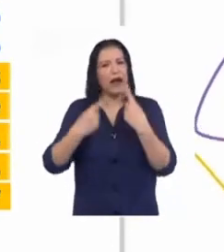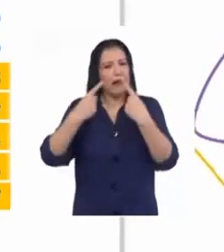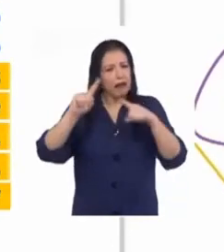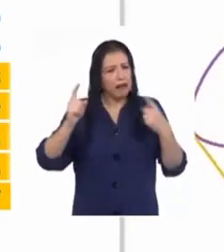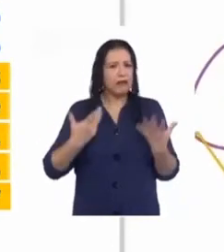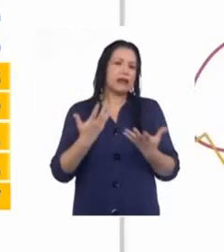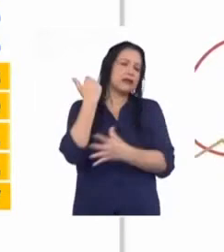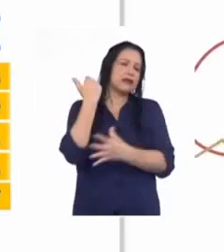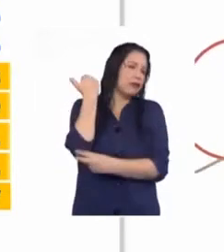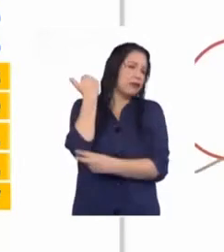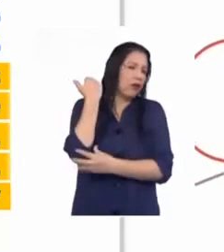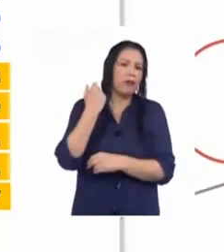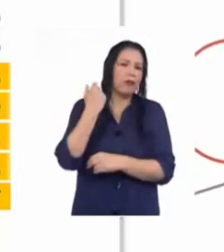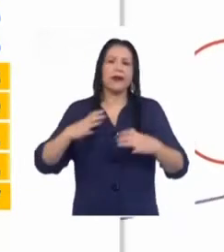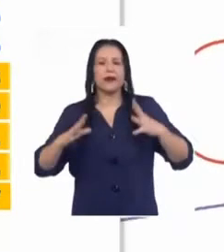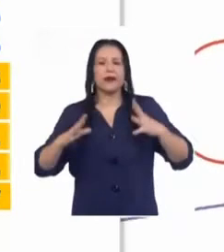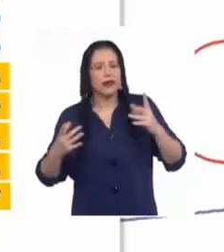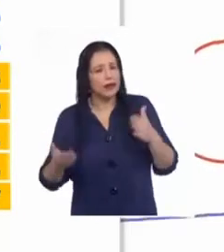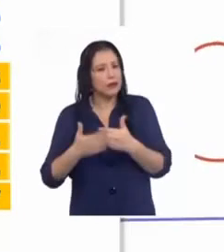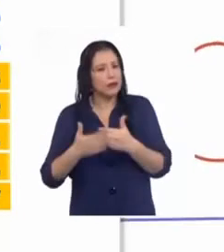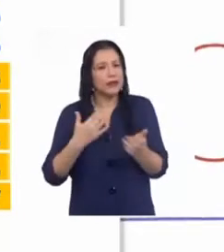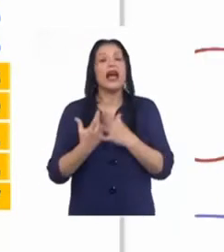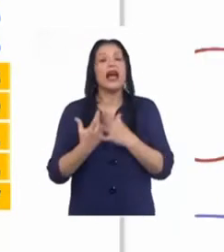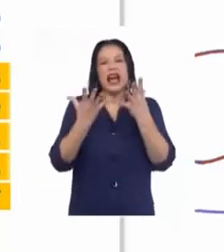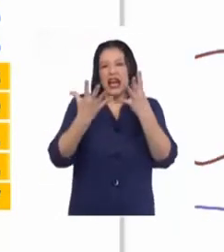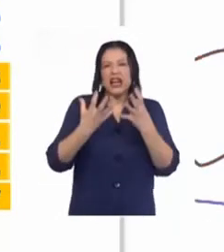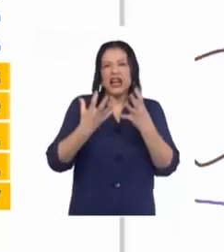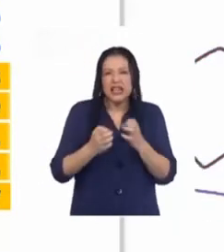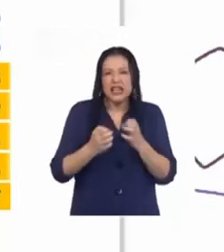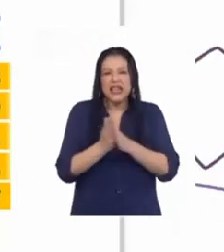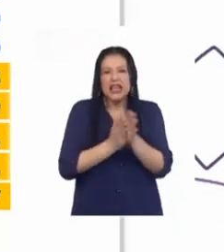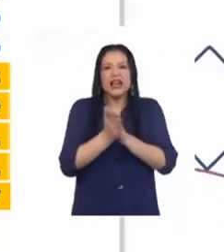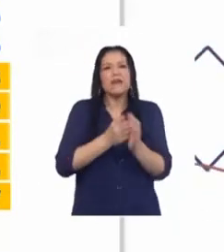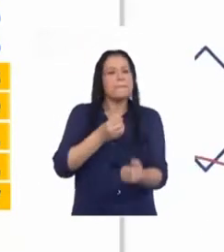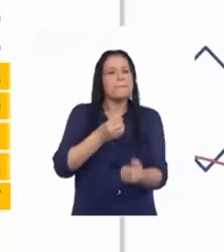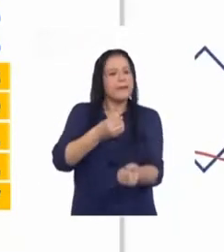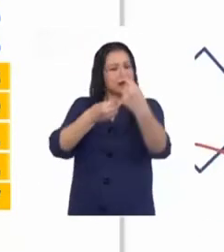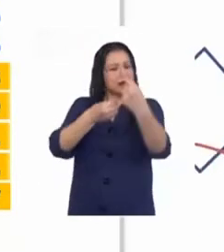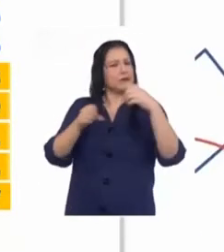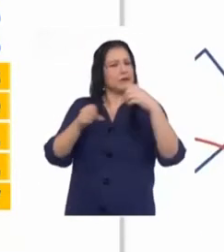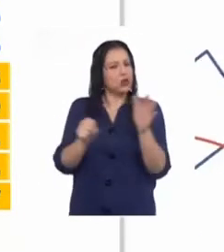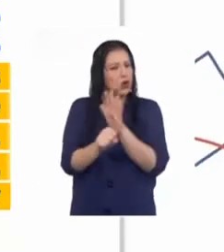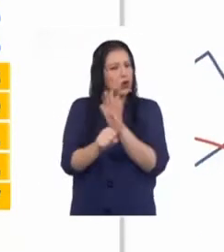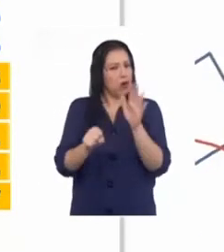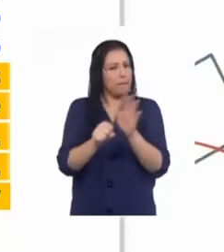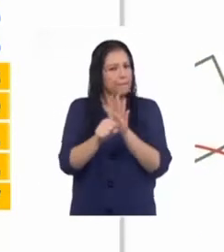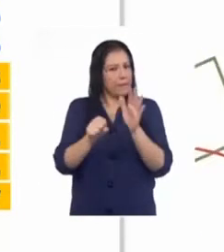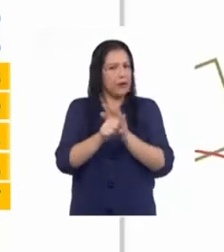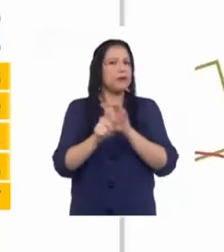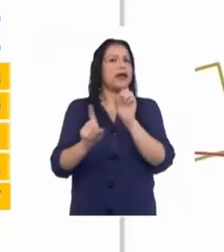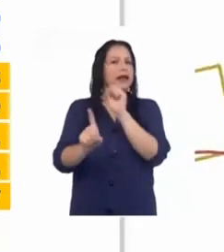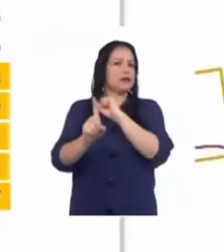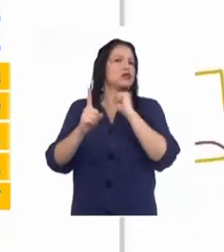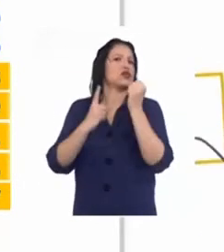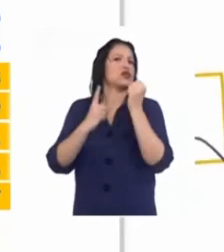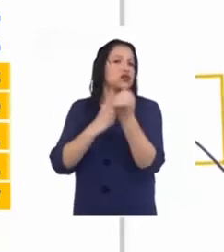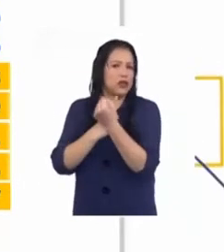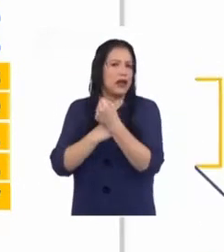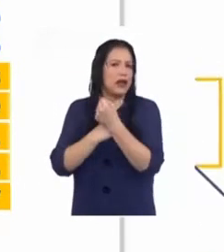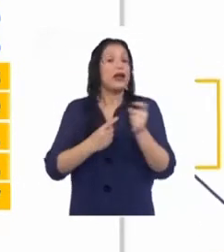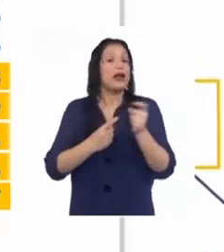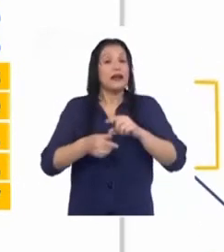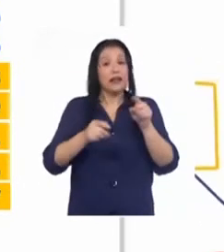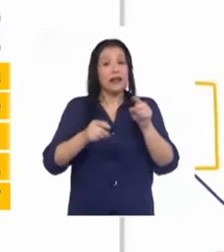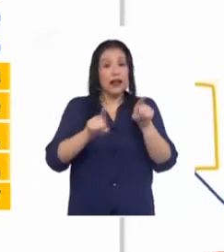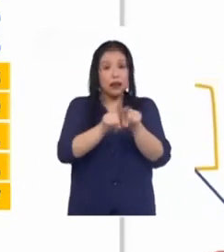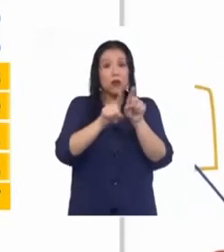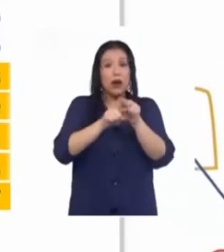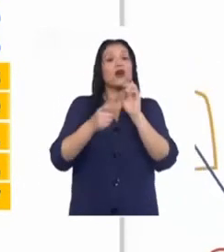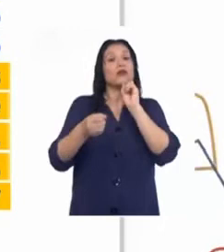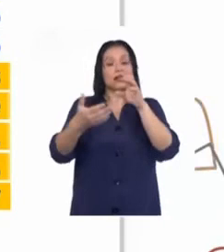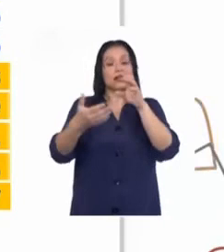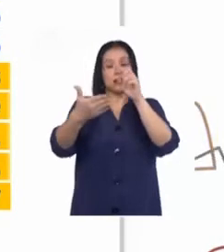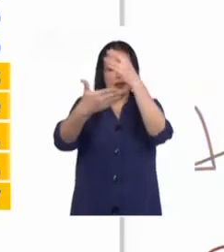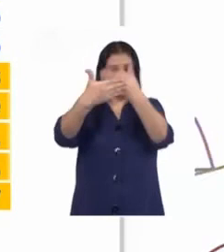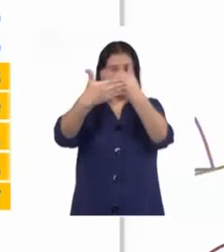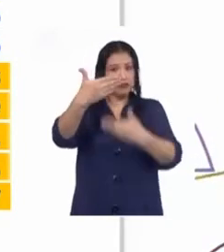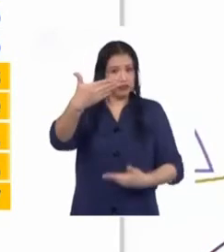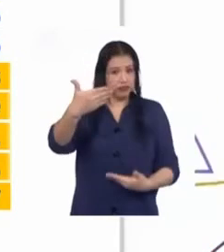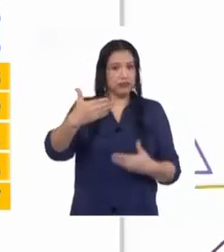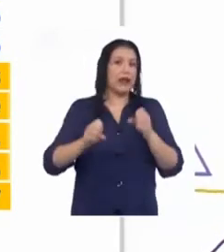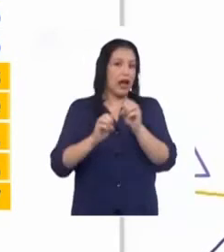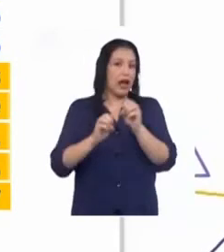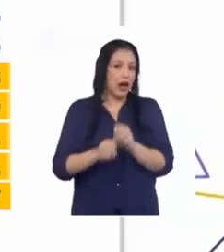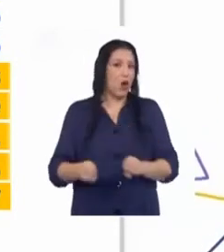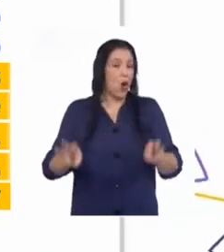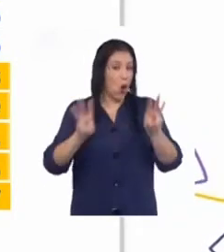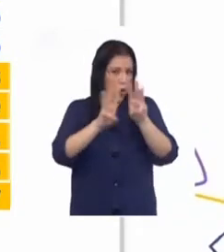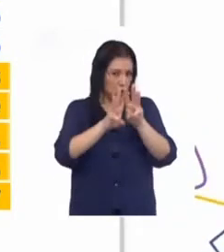ámbitos socioeconómicos, aspiran a la plena participación en la vida de la sociedad, tal como se dispone en la Carta de las Naciones Unidas. ¿A qué crees